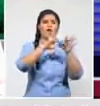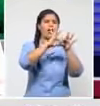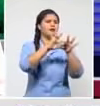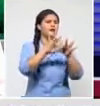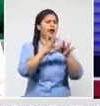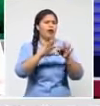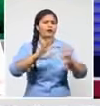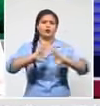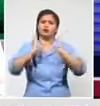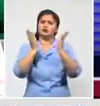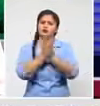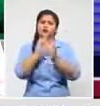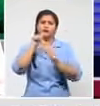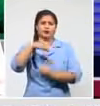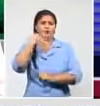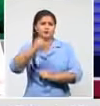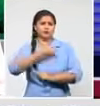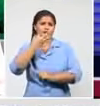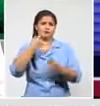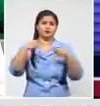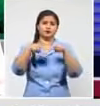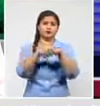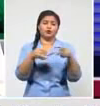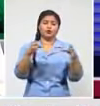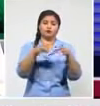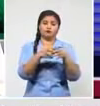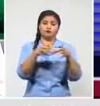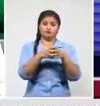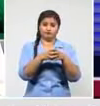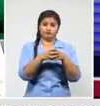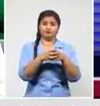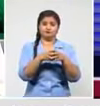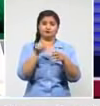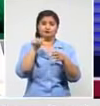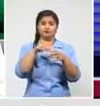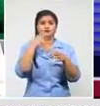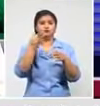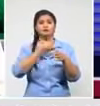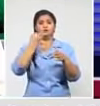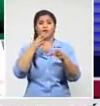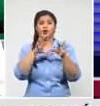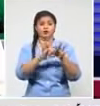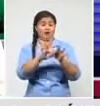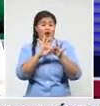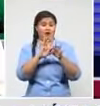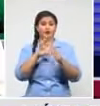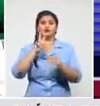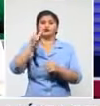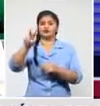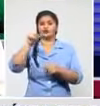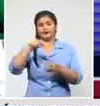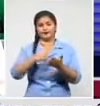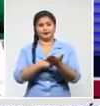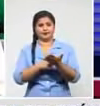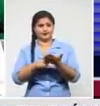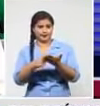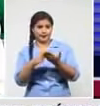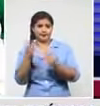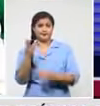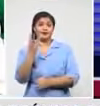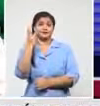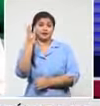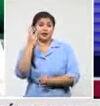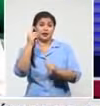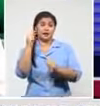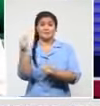en nuestro país. Graves, tuvimos 2 en la semana, 3 menos que la semana